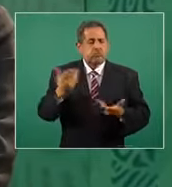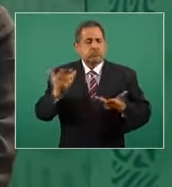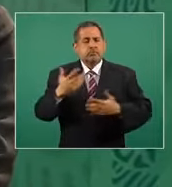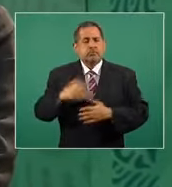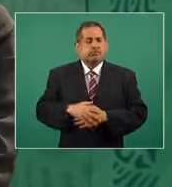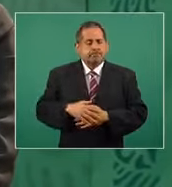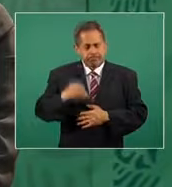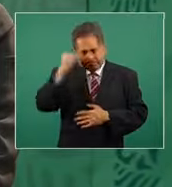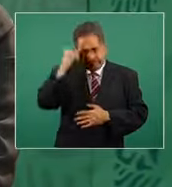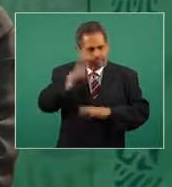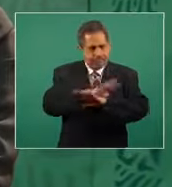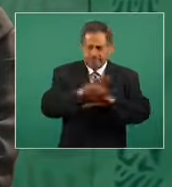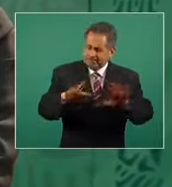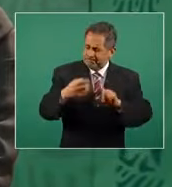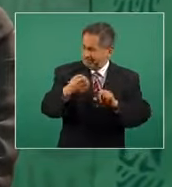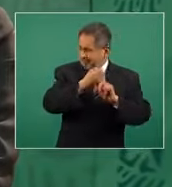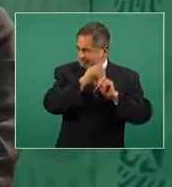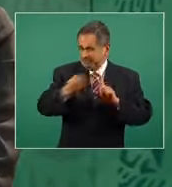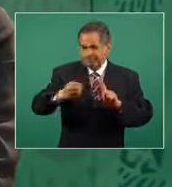Poniendo orden